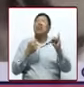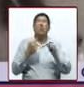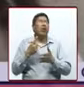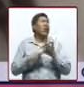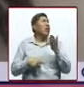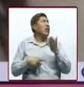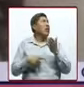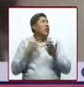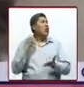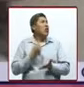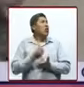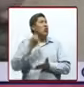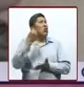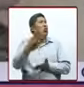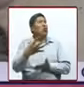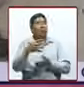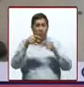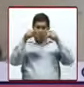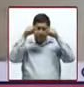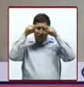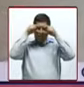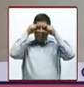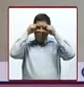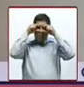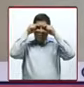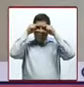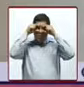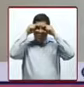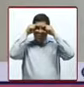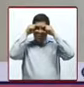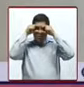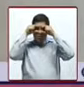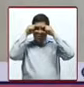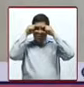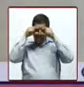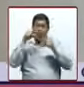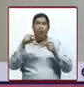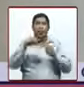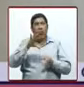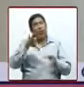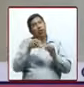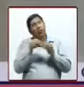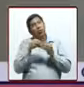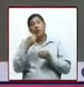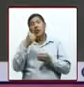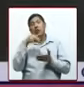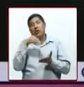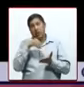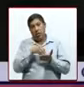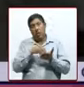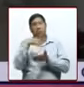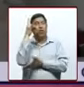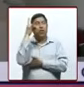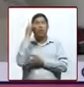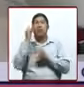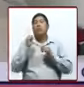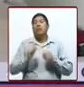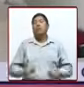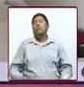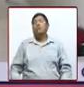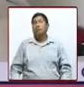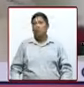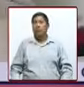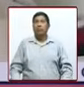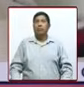es la compra de la lente que le han puesto, todo casi 10.000. bolivianos. 10.000 bolivianos.